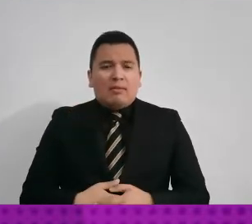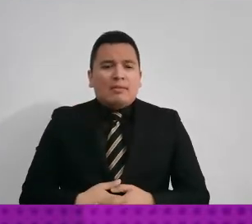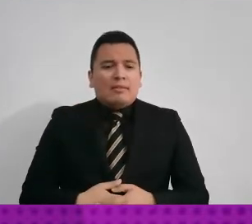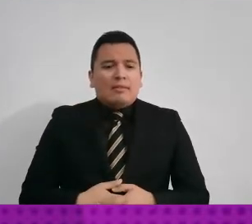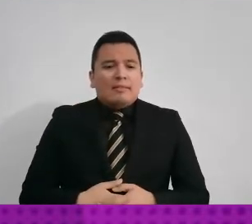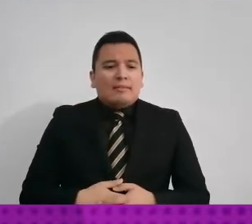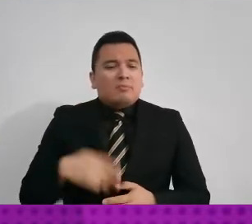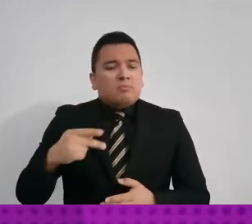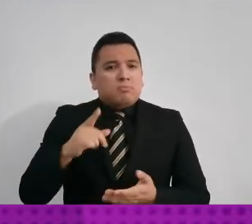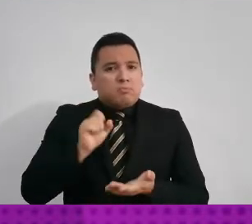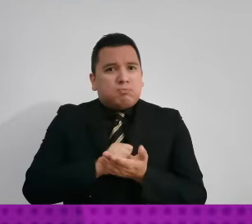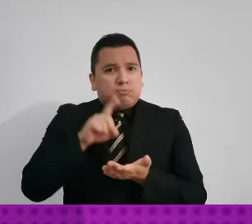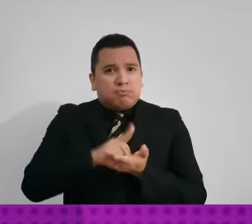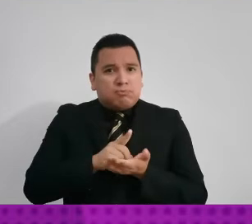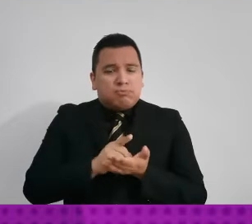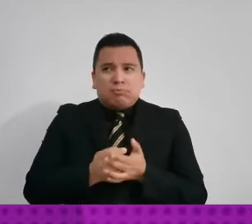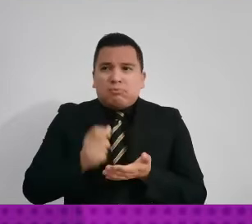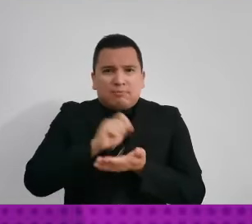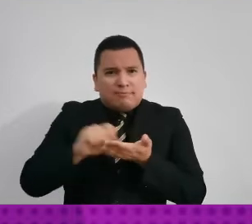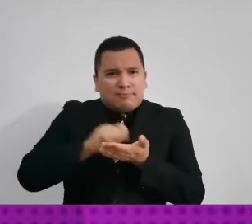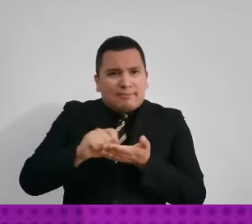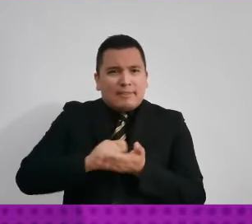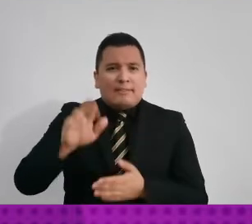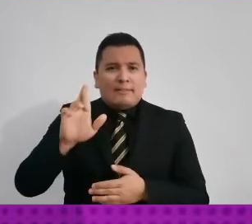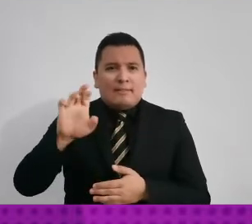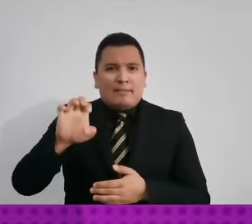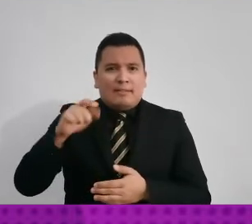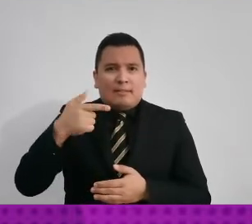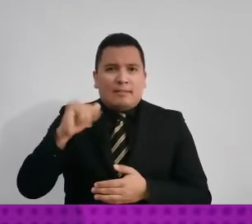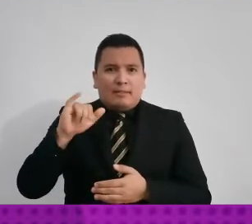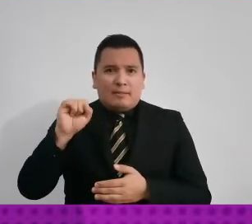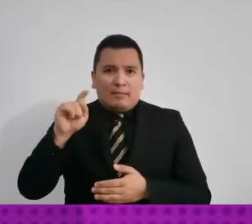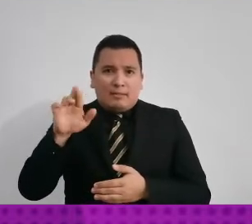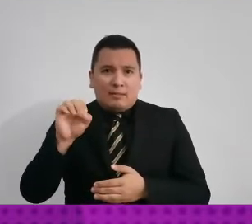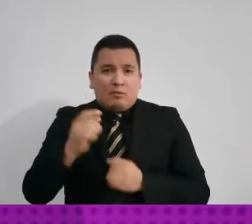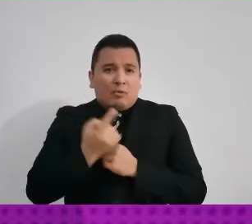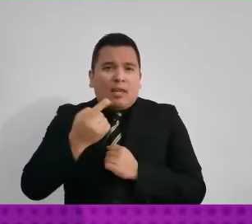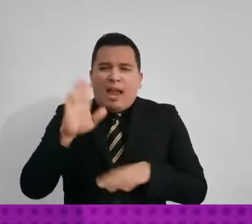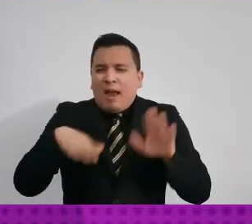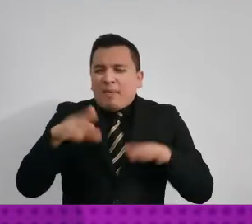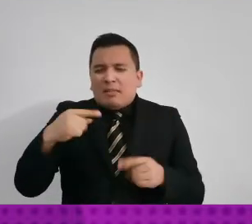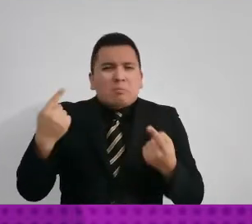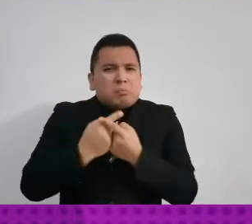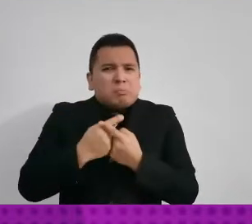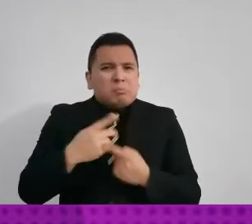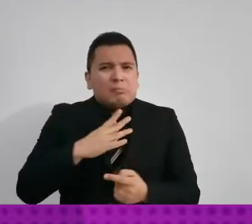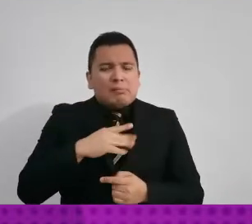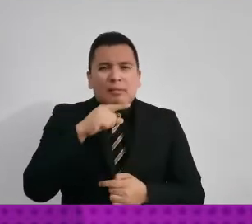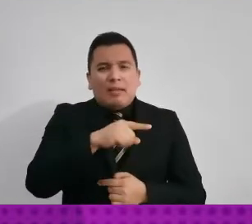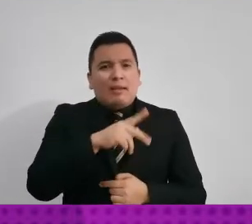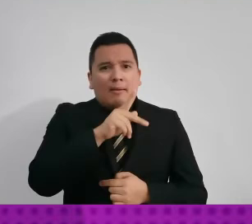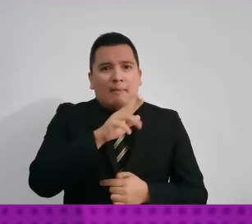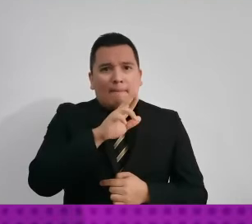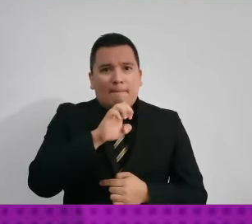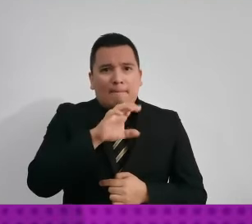candidatura independiente, solicita su registro? Porque de repente nos confundimos y cuando es época de precampaña mencionamos